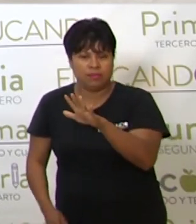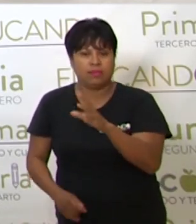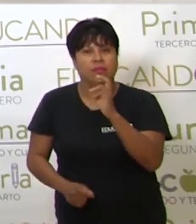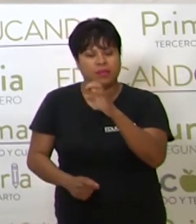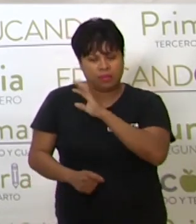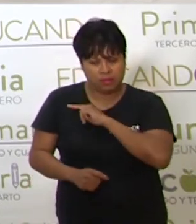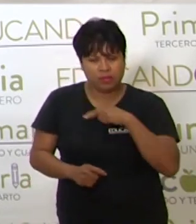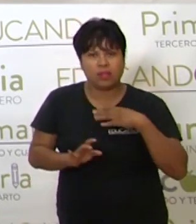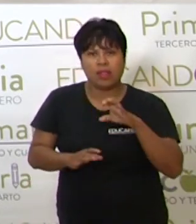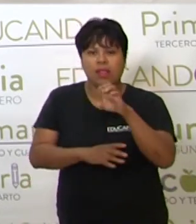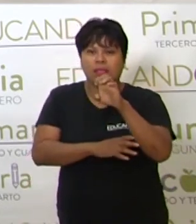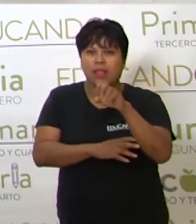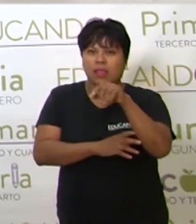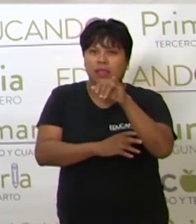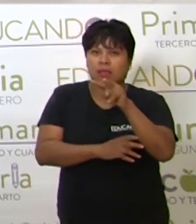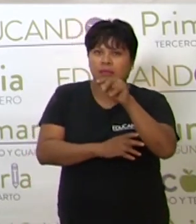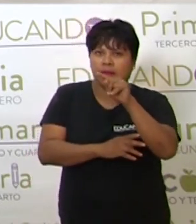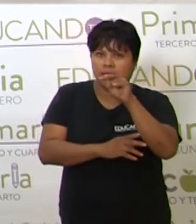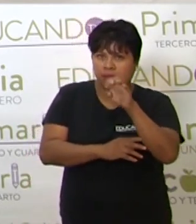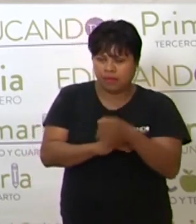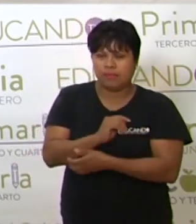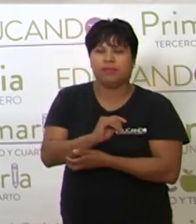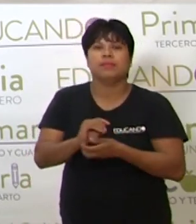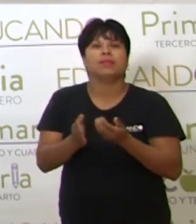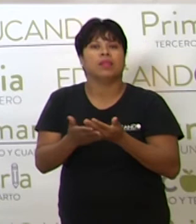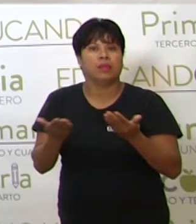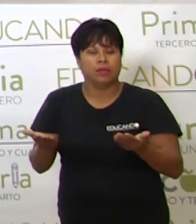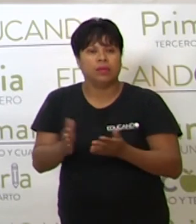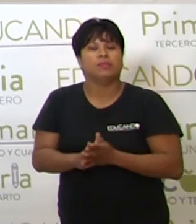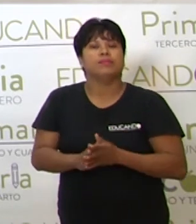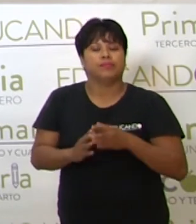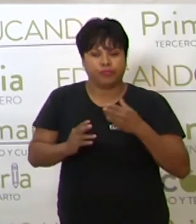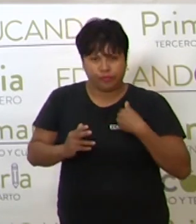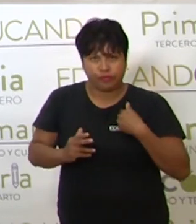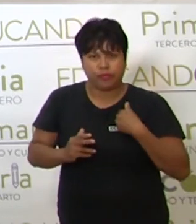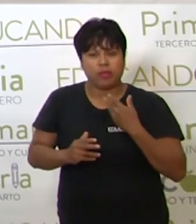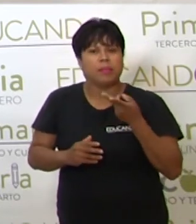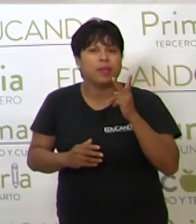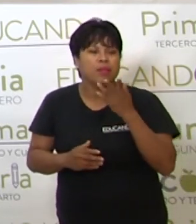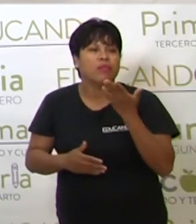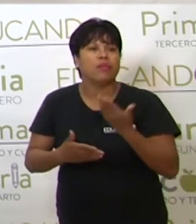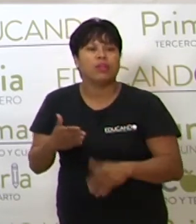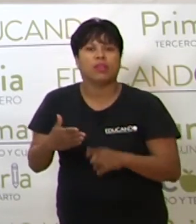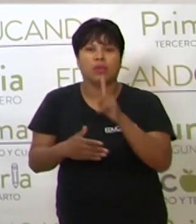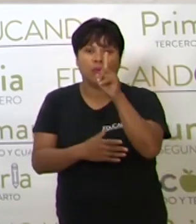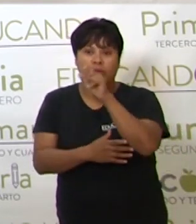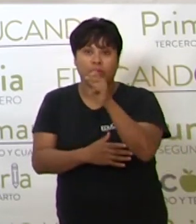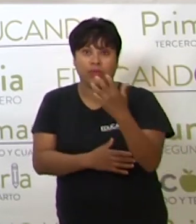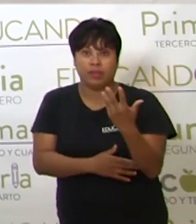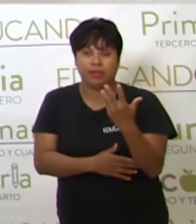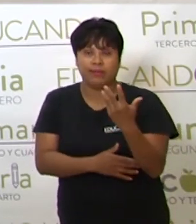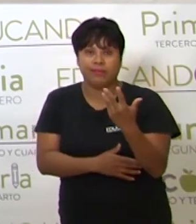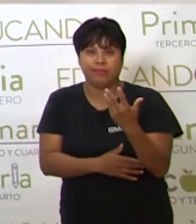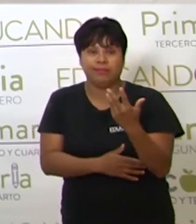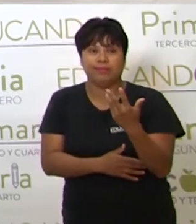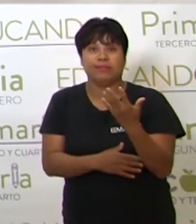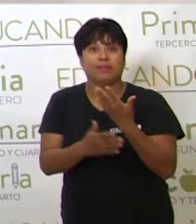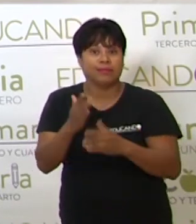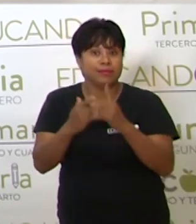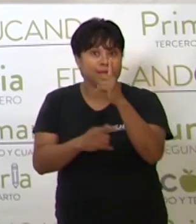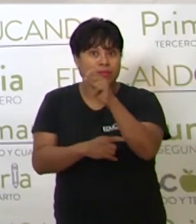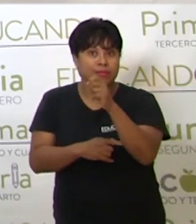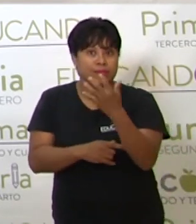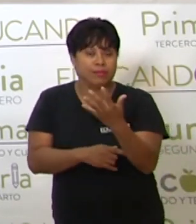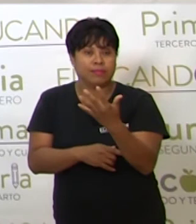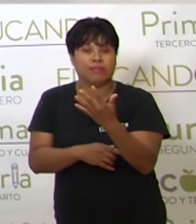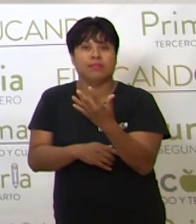es una fracción equivalente ahora hoy pero me falta un quinto me falta un quinto